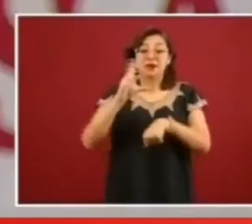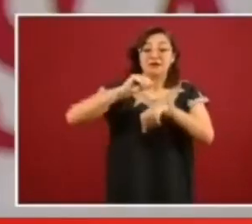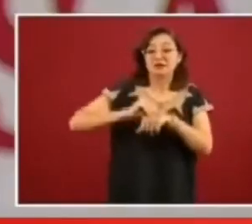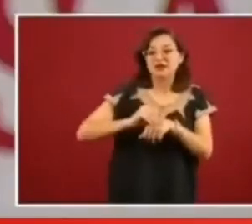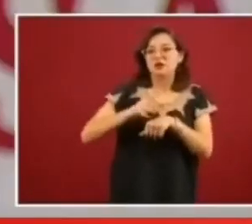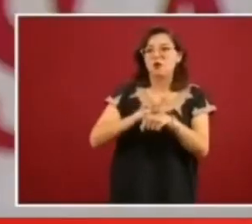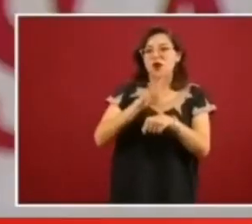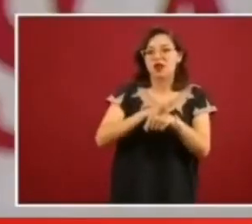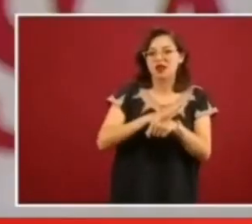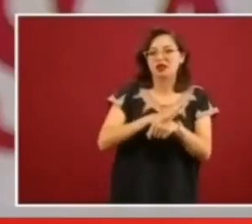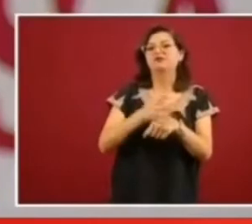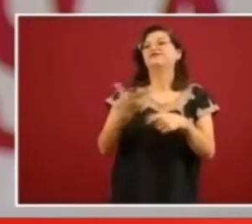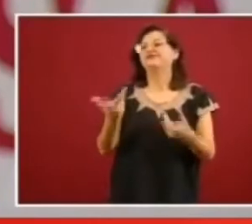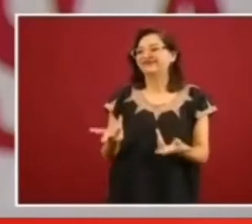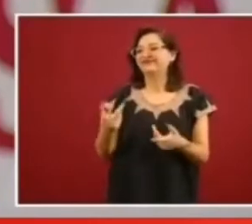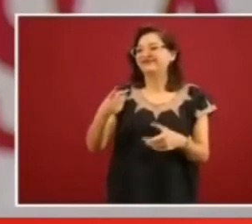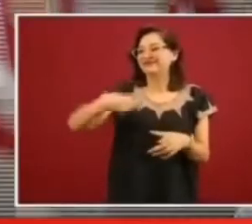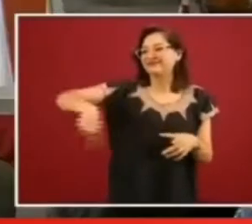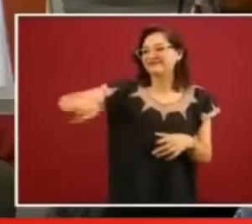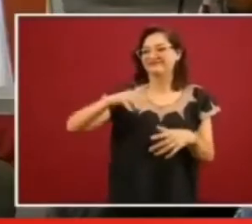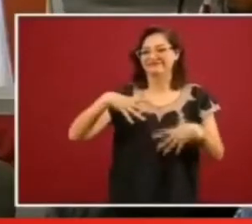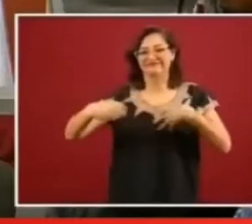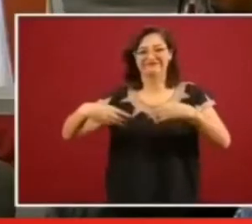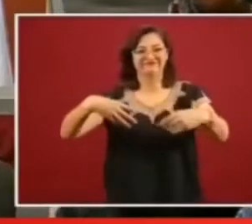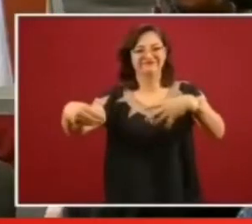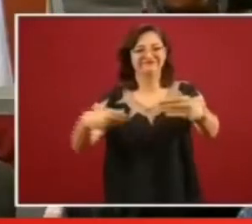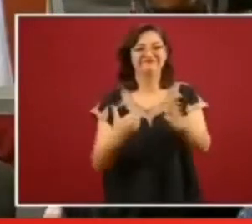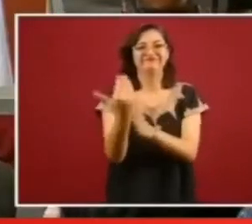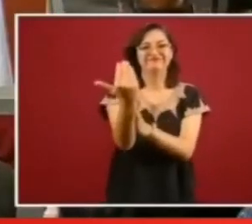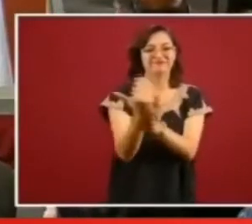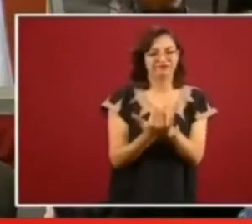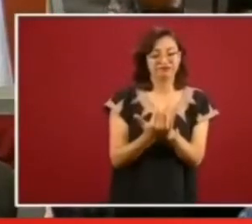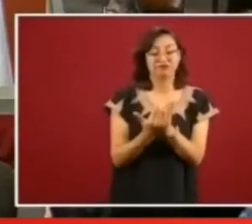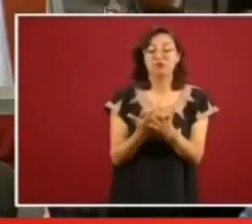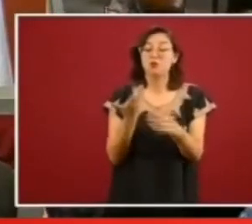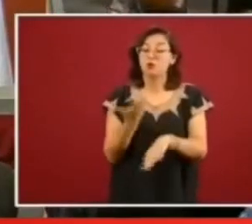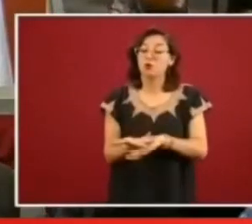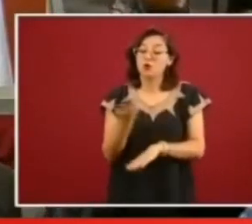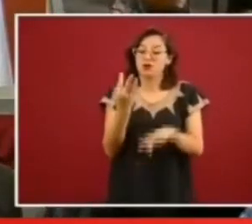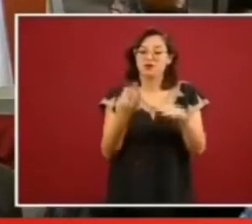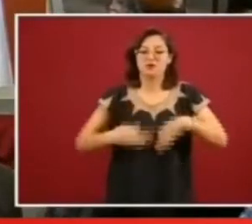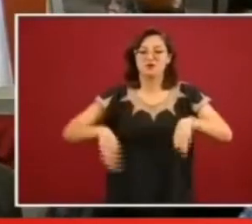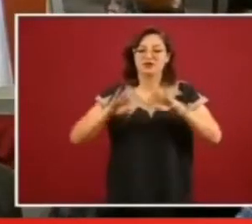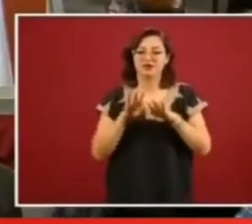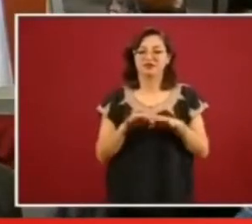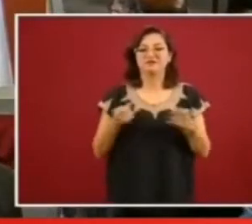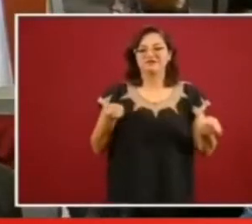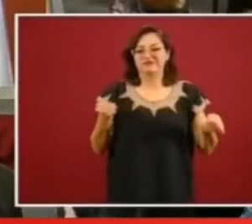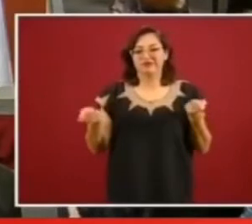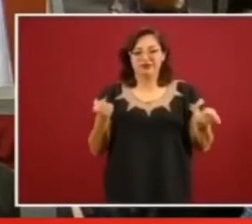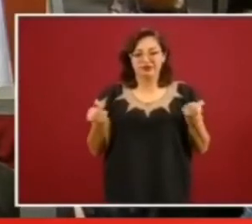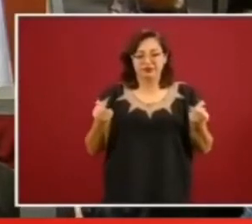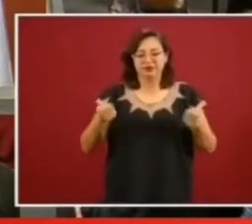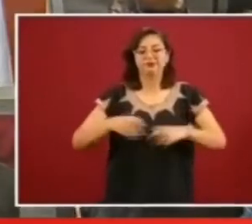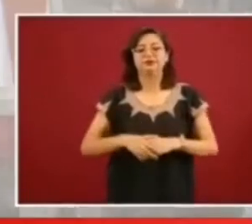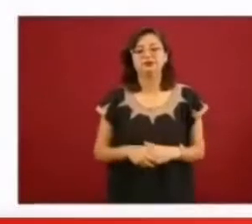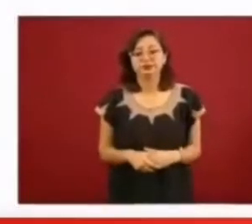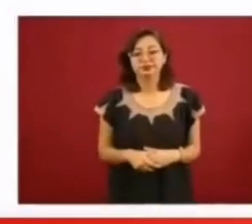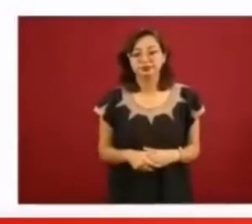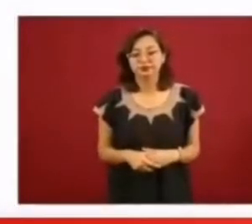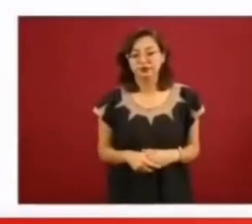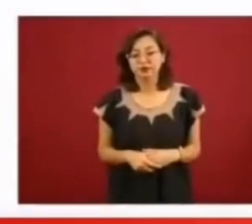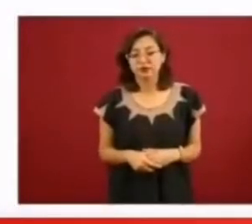disminuyan los contagios y eso va a contribuir importantemente al control de la epidemia. Ahí se ven